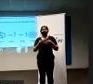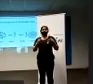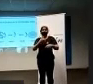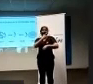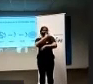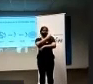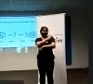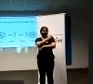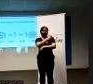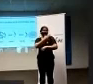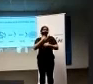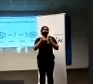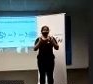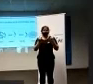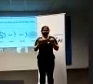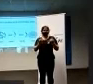tuvimos